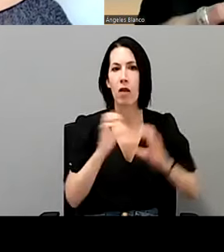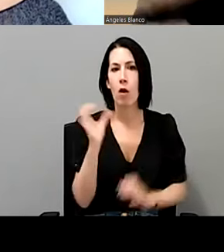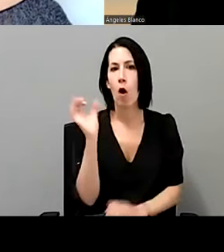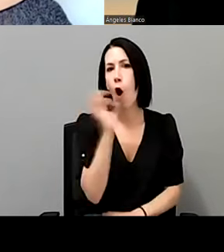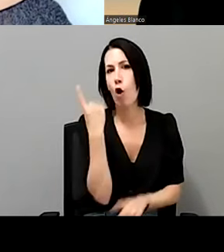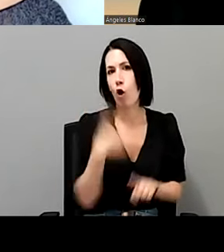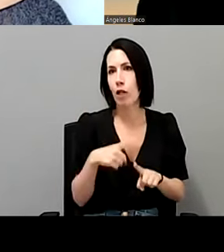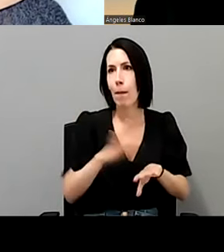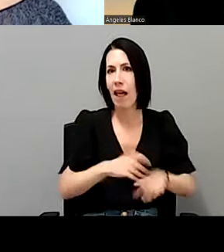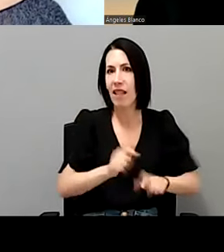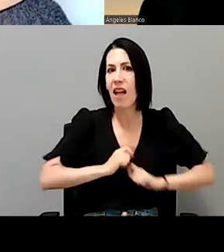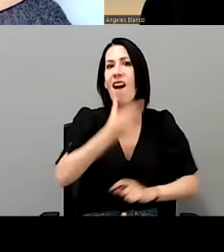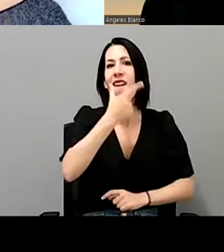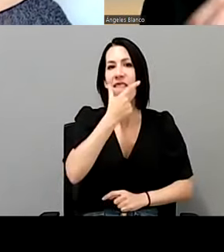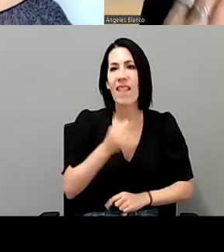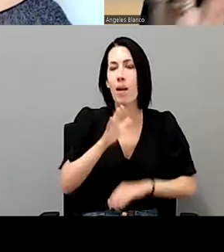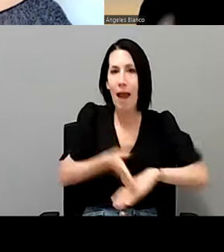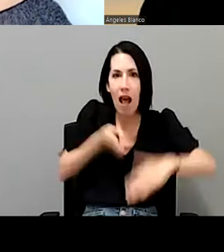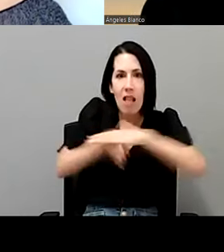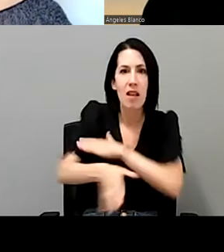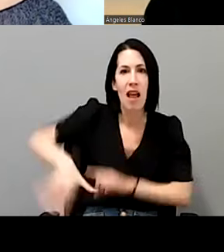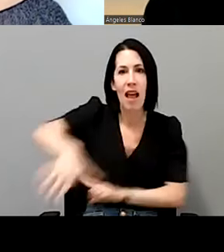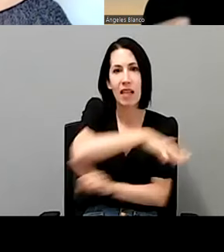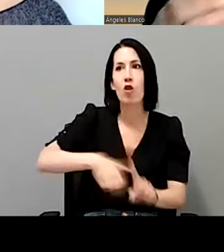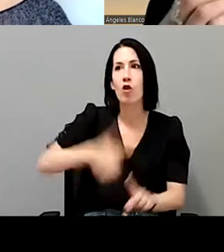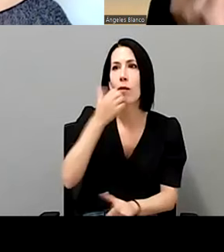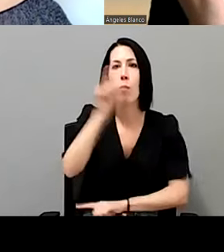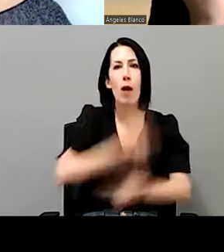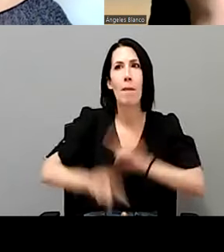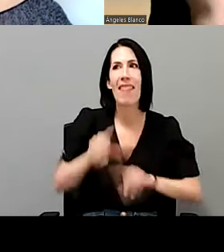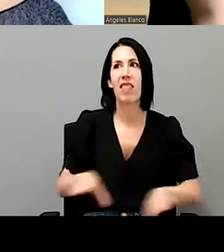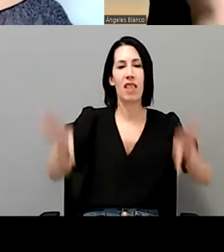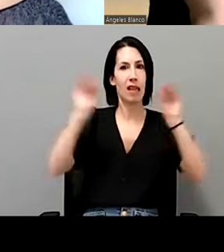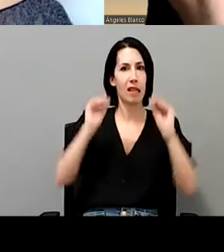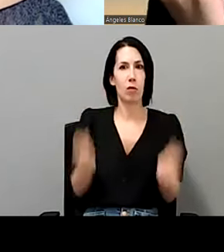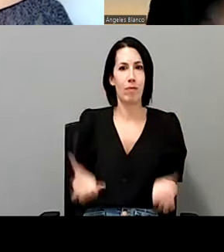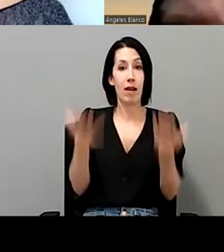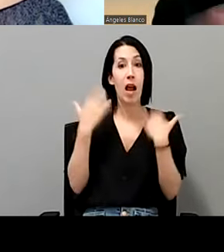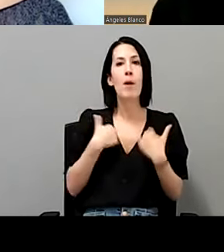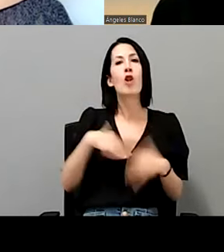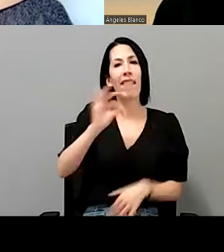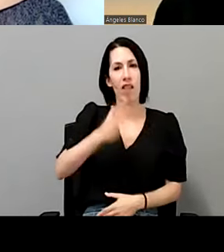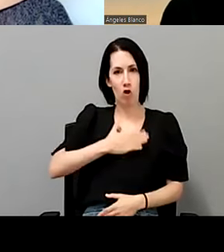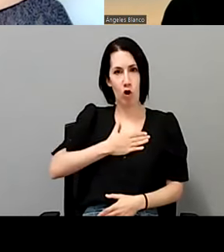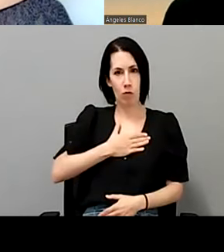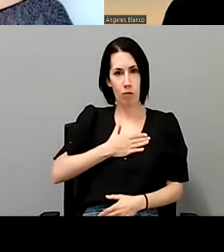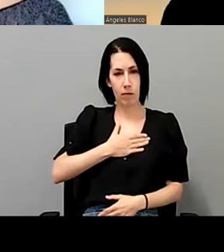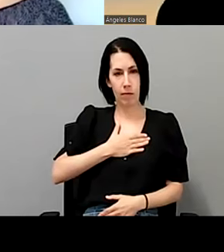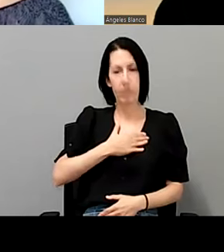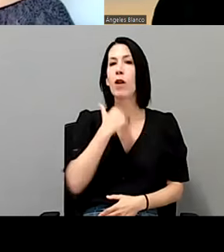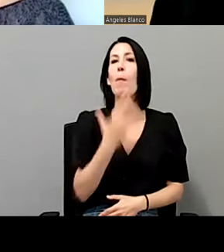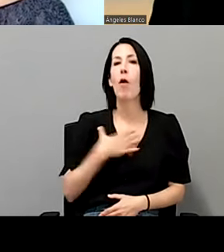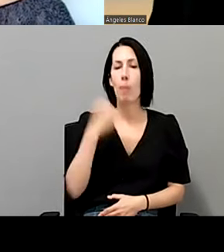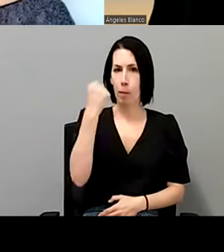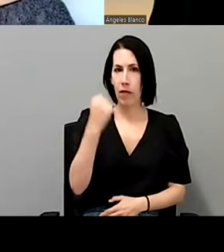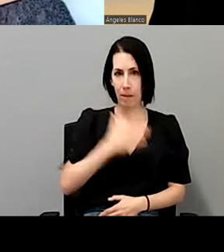elemento facilitador del entorno si es que hay un problema de comprensión. Pero es la decisión. La clave está ahí. La clave para mí está